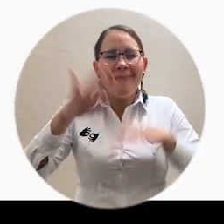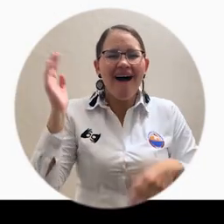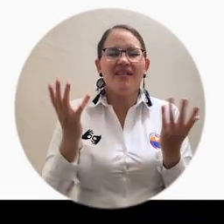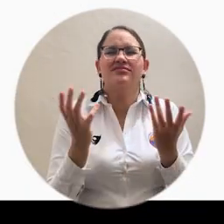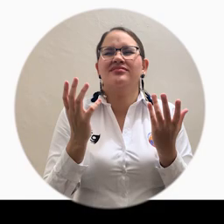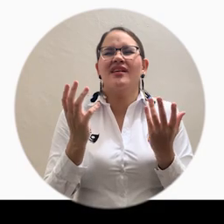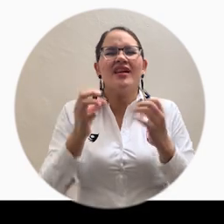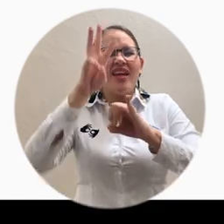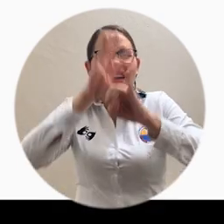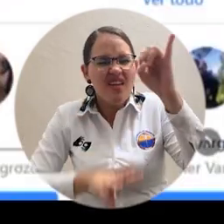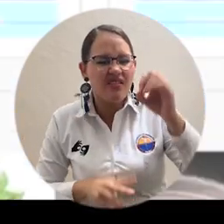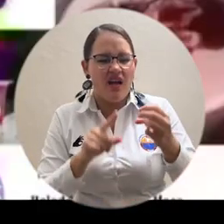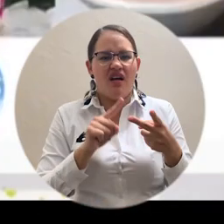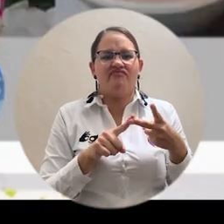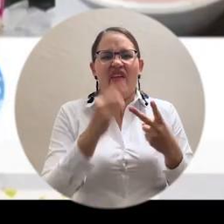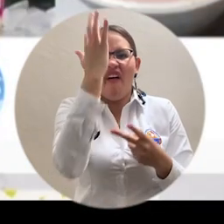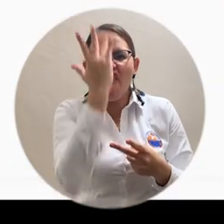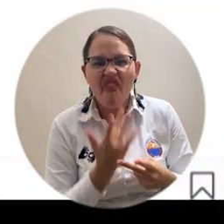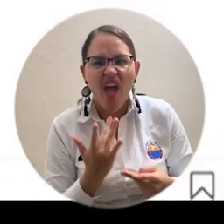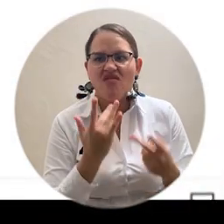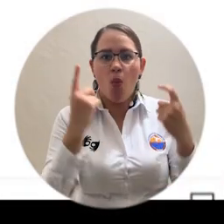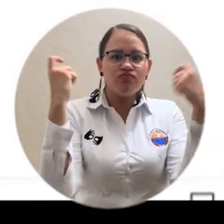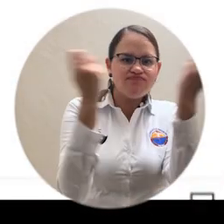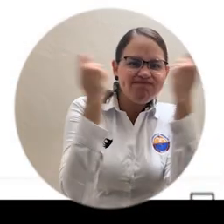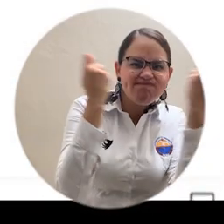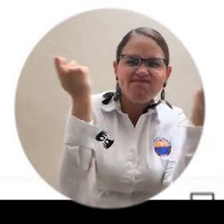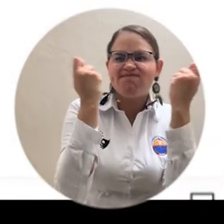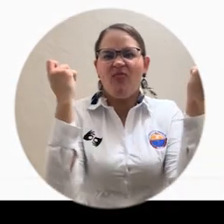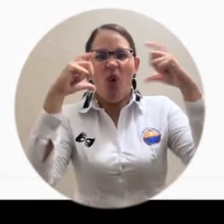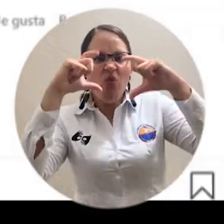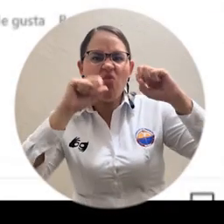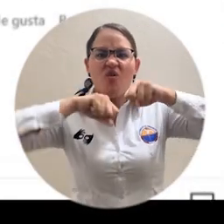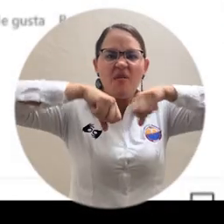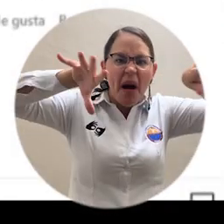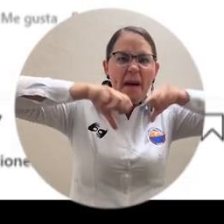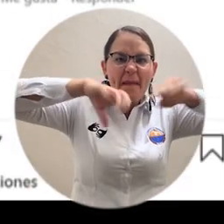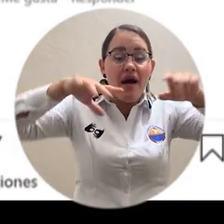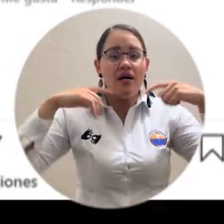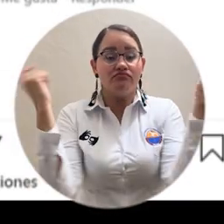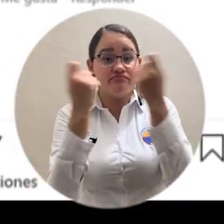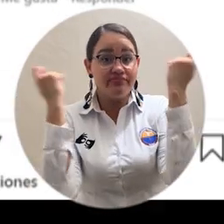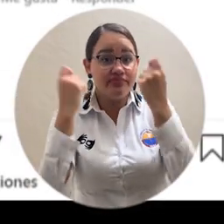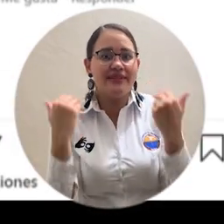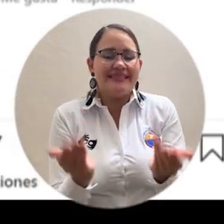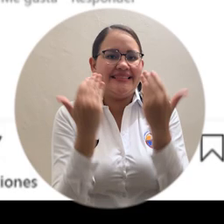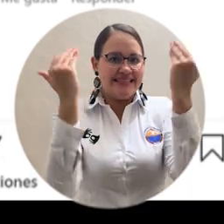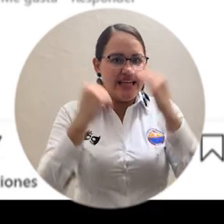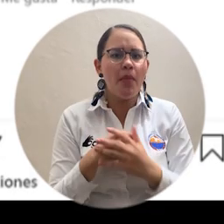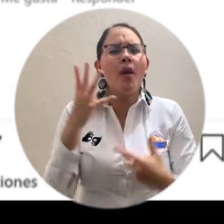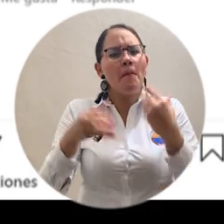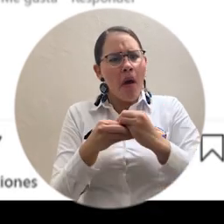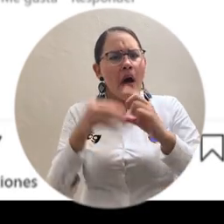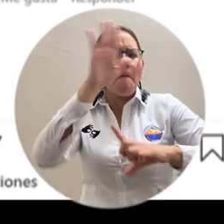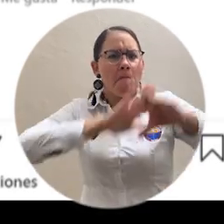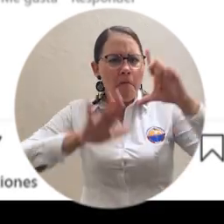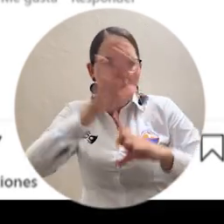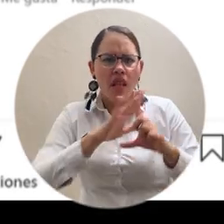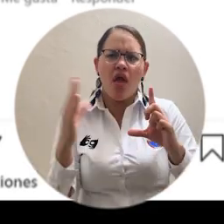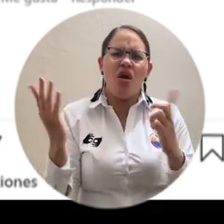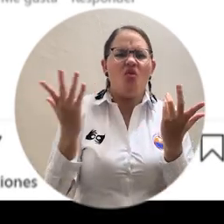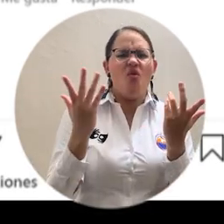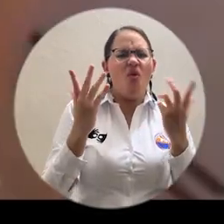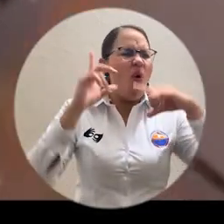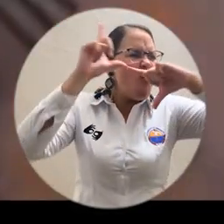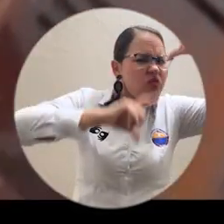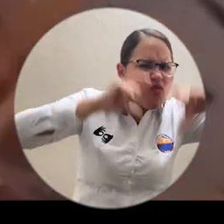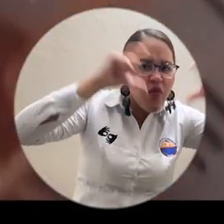importante invertir en publicidad para que la gente te conozca, entonces eso fue lo que creamos, crear mucho contenido, imágenes, compartiendo el